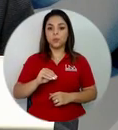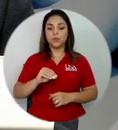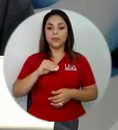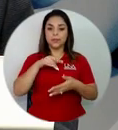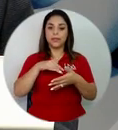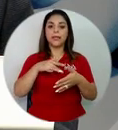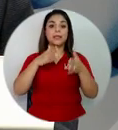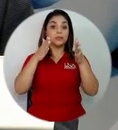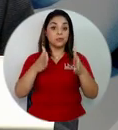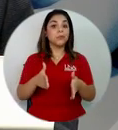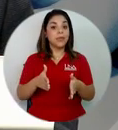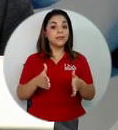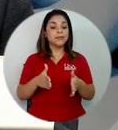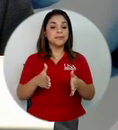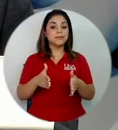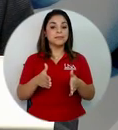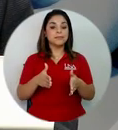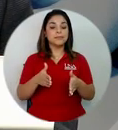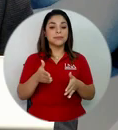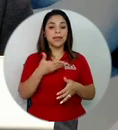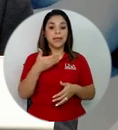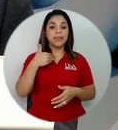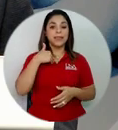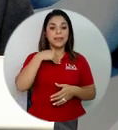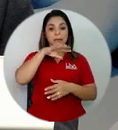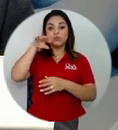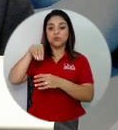10% de los estudiantes, ¿verdad?,